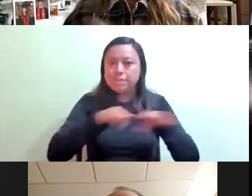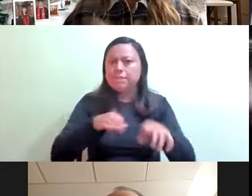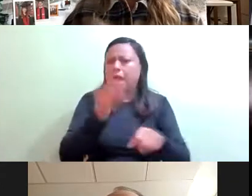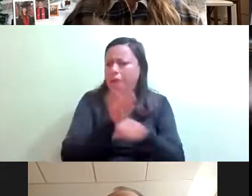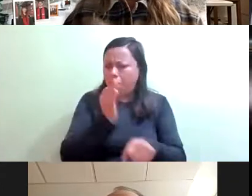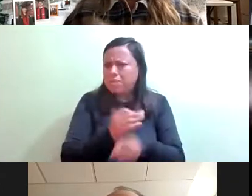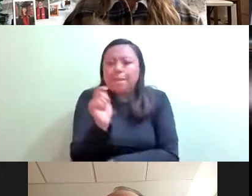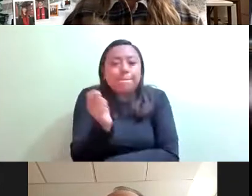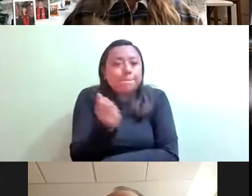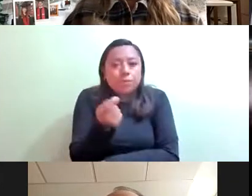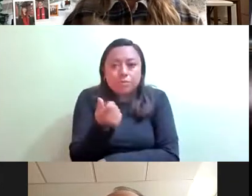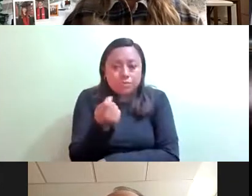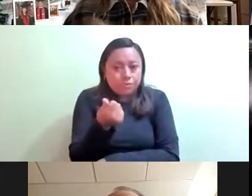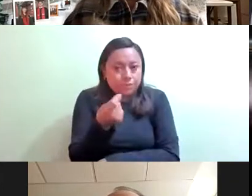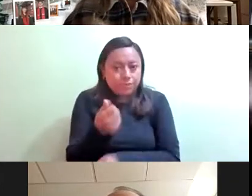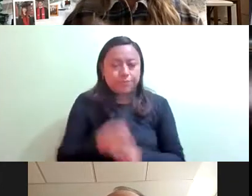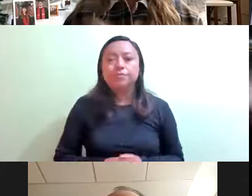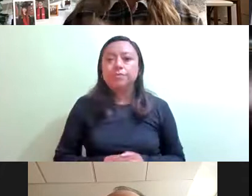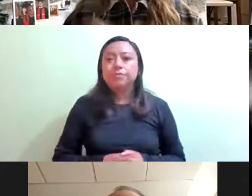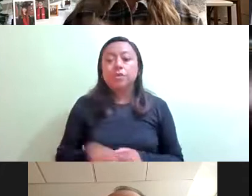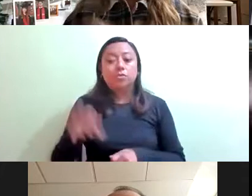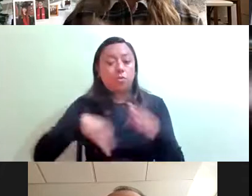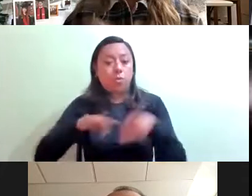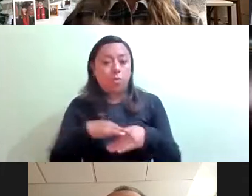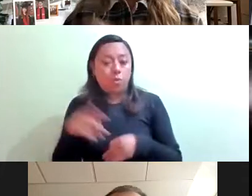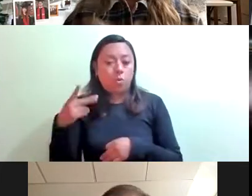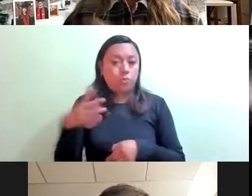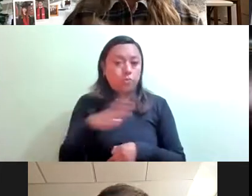pocos y con muchas actividades,